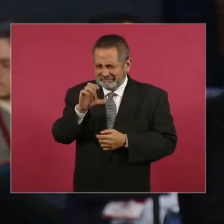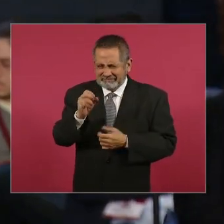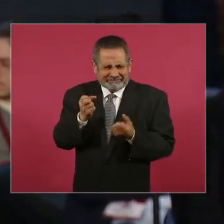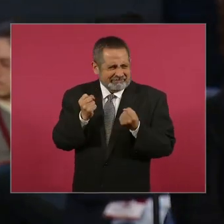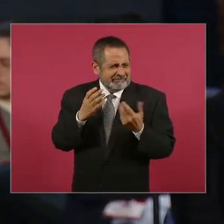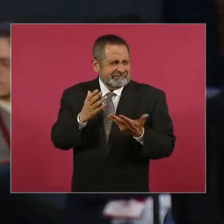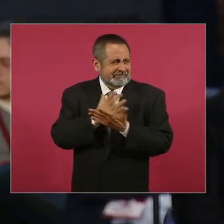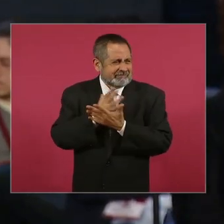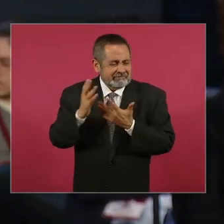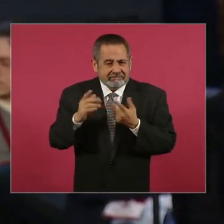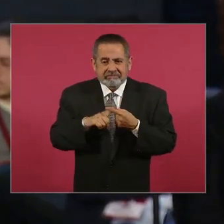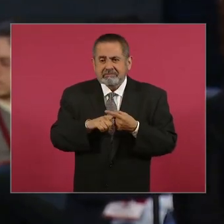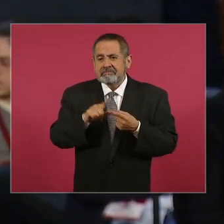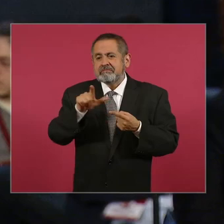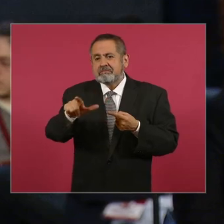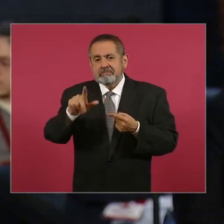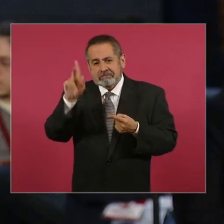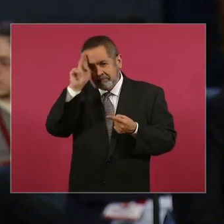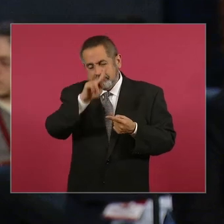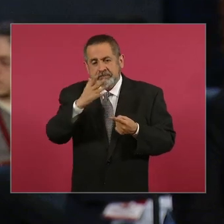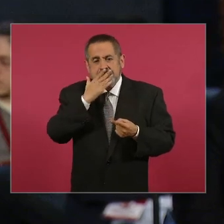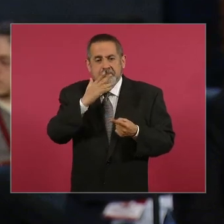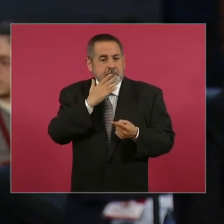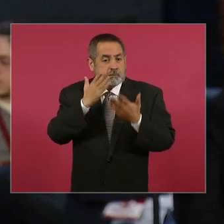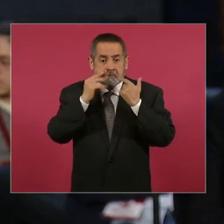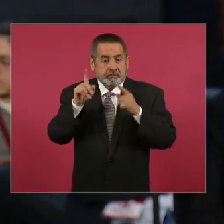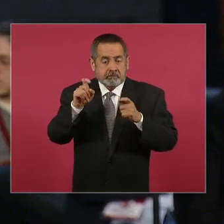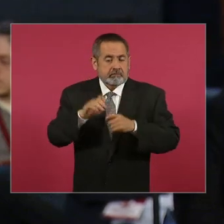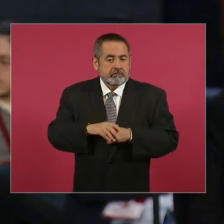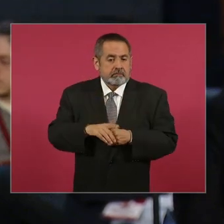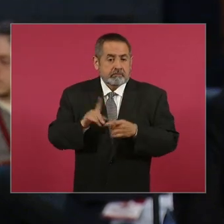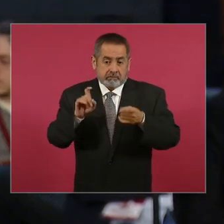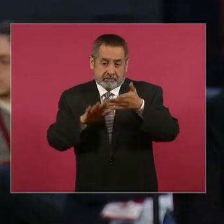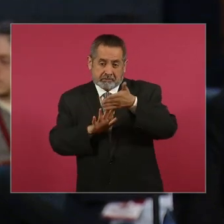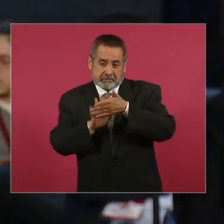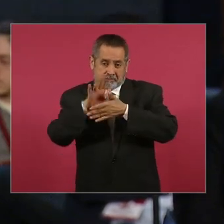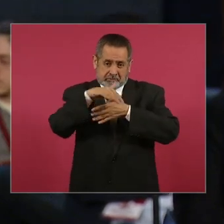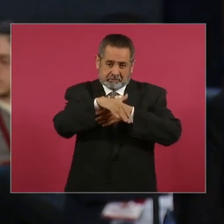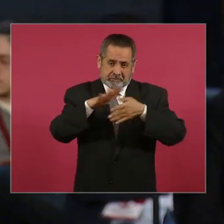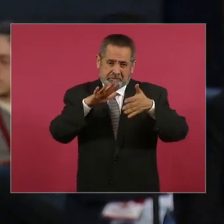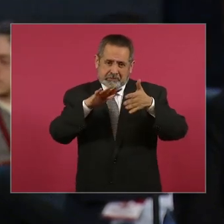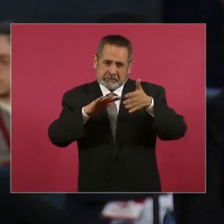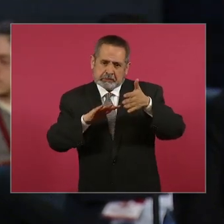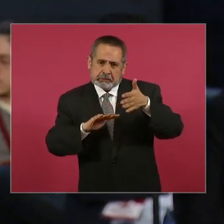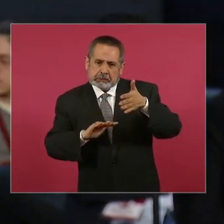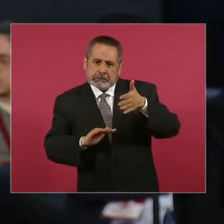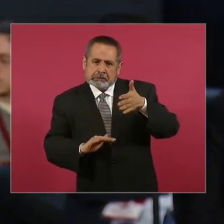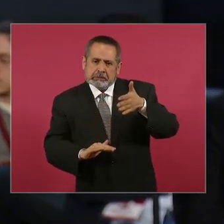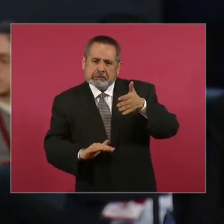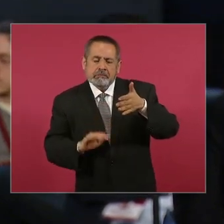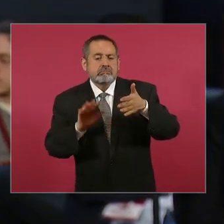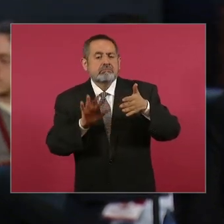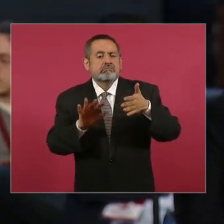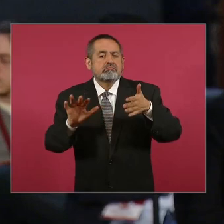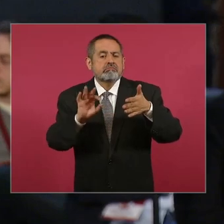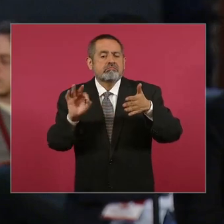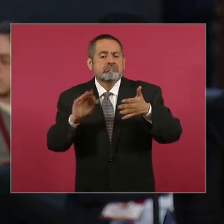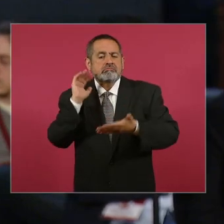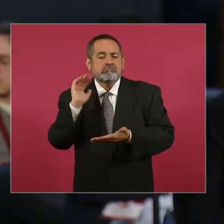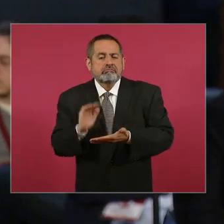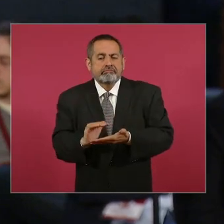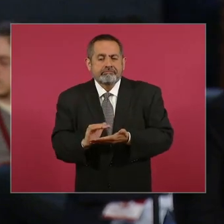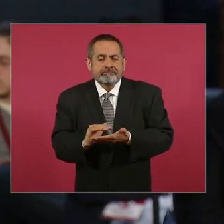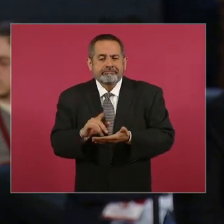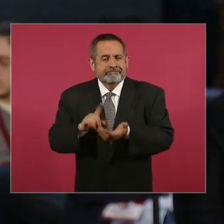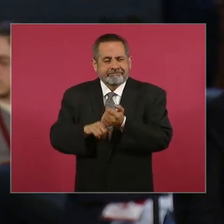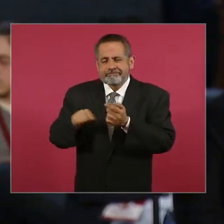17 se ven en Sonora. Y hoy se informó que las presas están con 55% menos de agua respecto a 2022, según la cuenca del noroeste